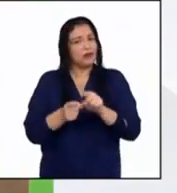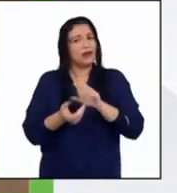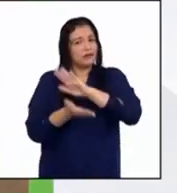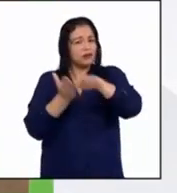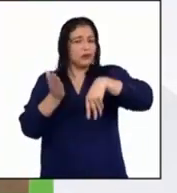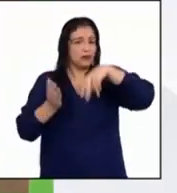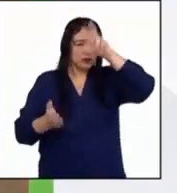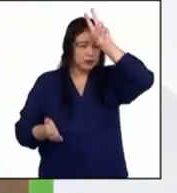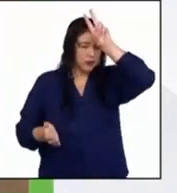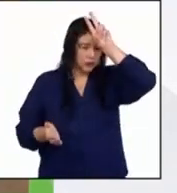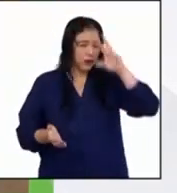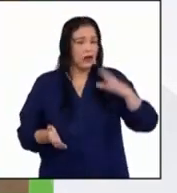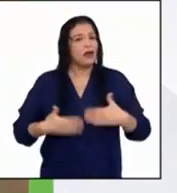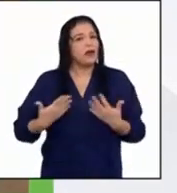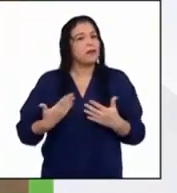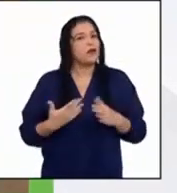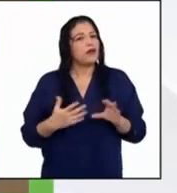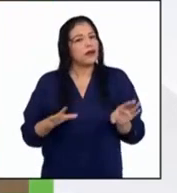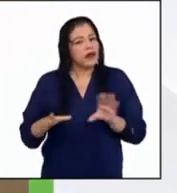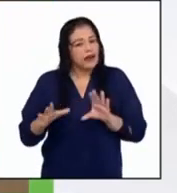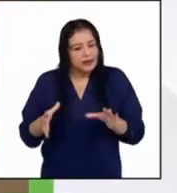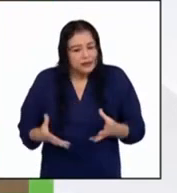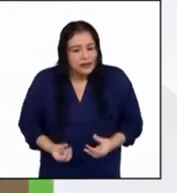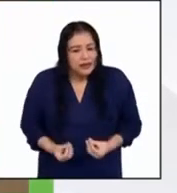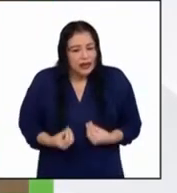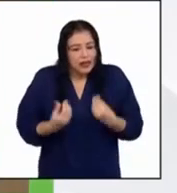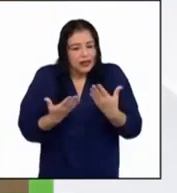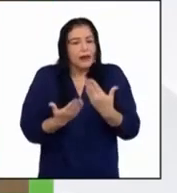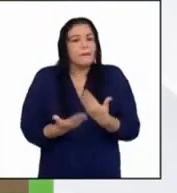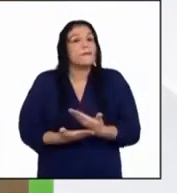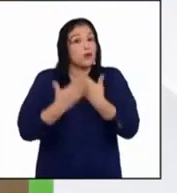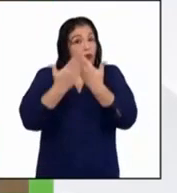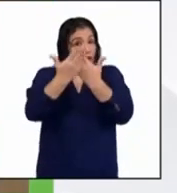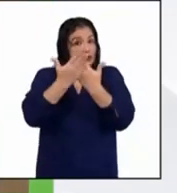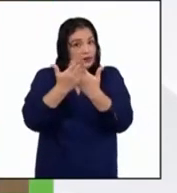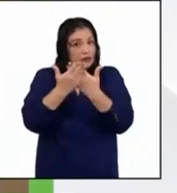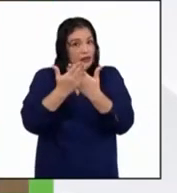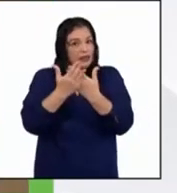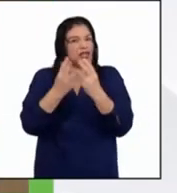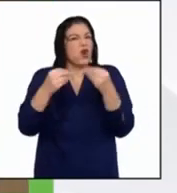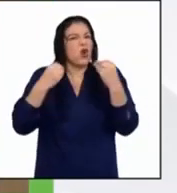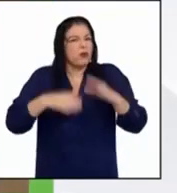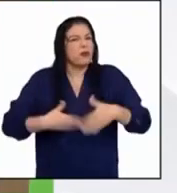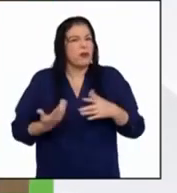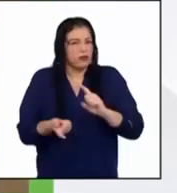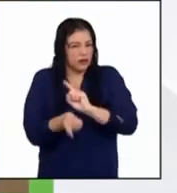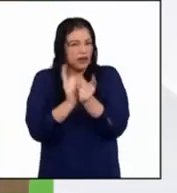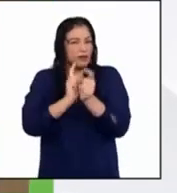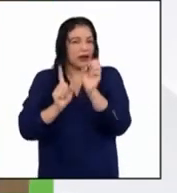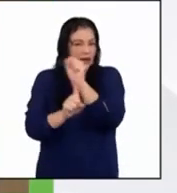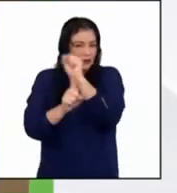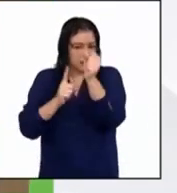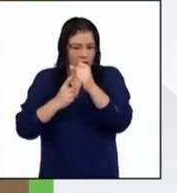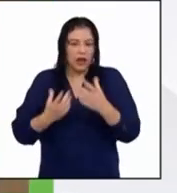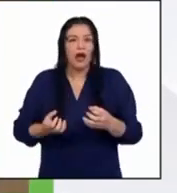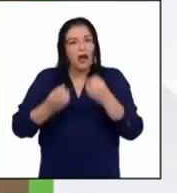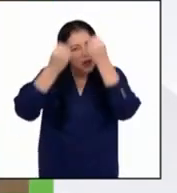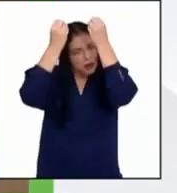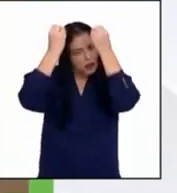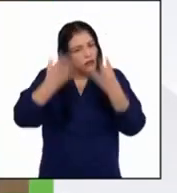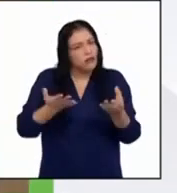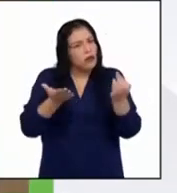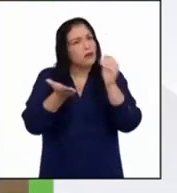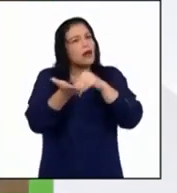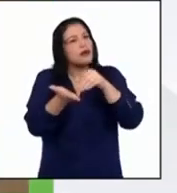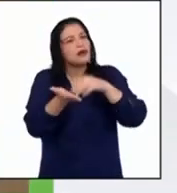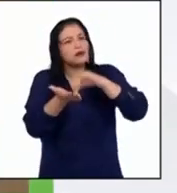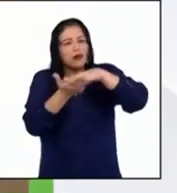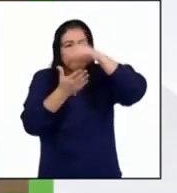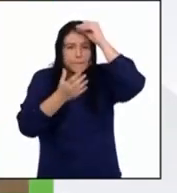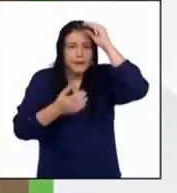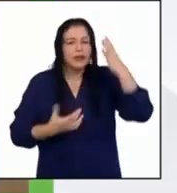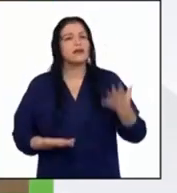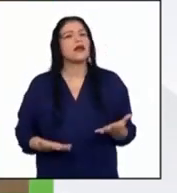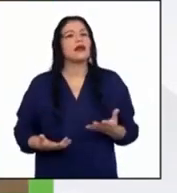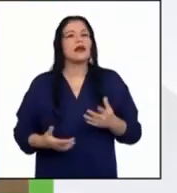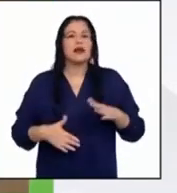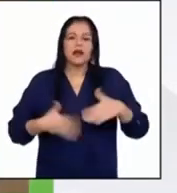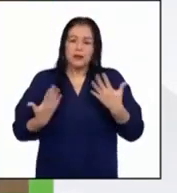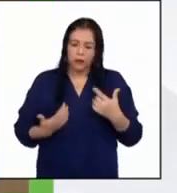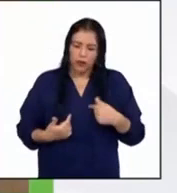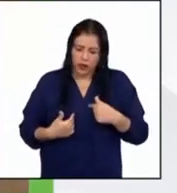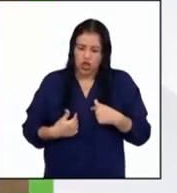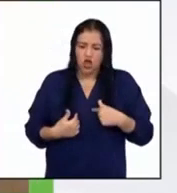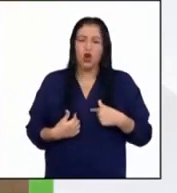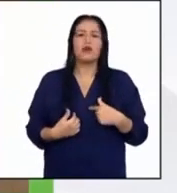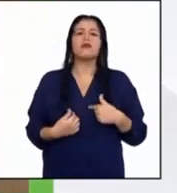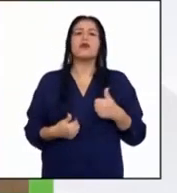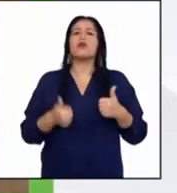y poder dar propuestas de cambio, e informarnos de manera adecuada y oportuna y tomar una